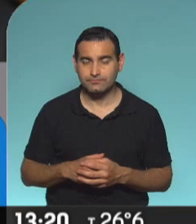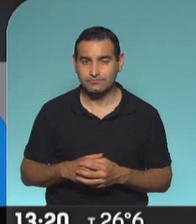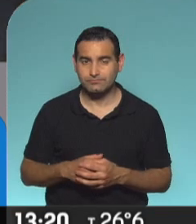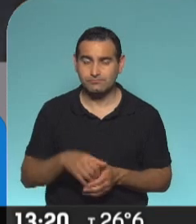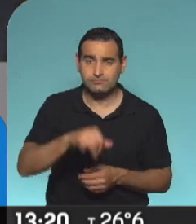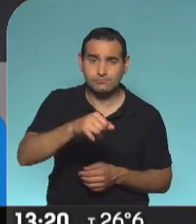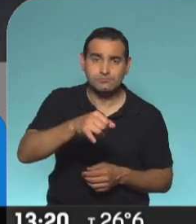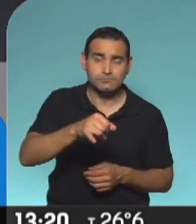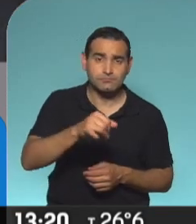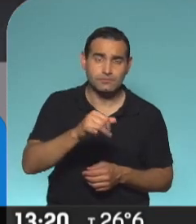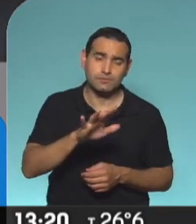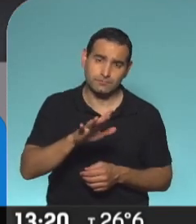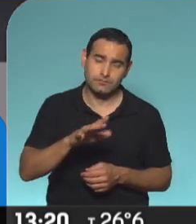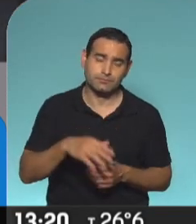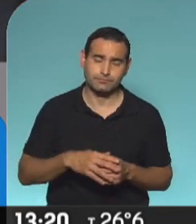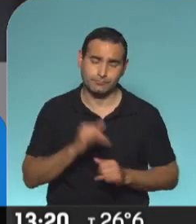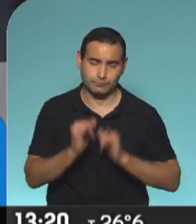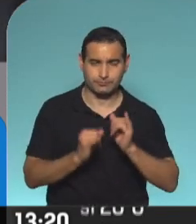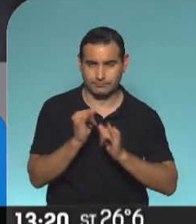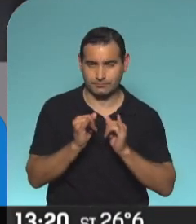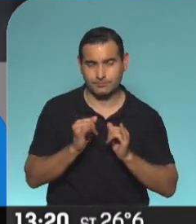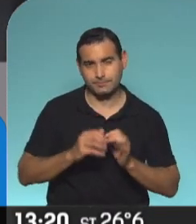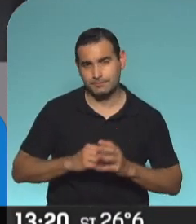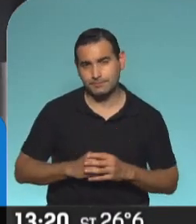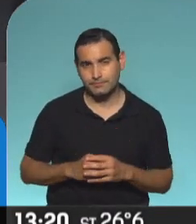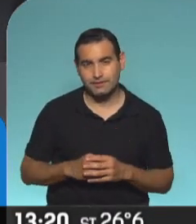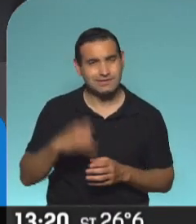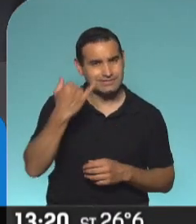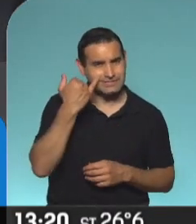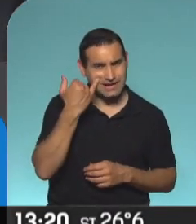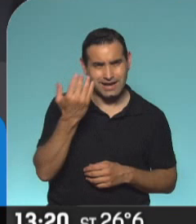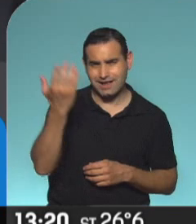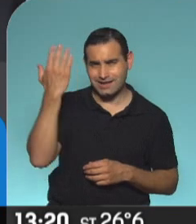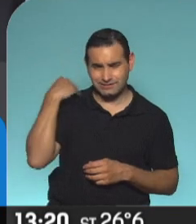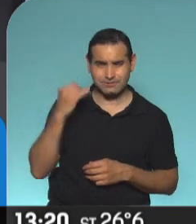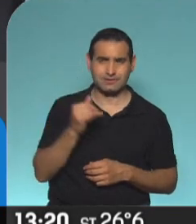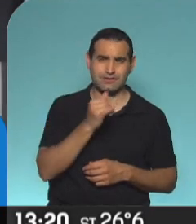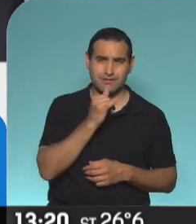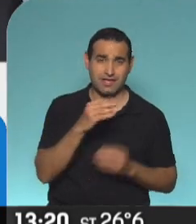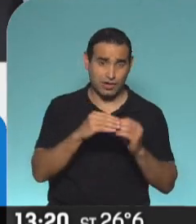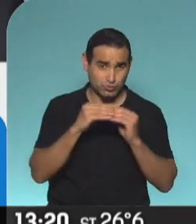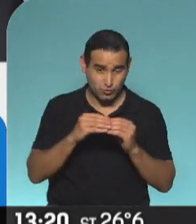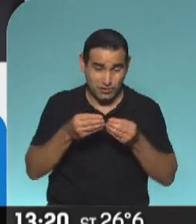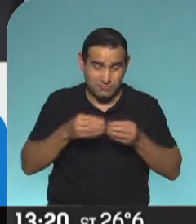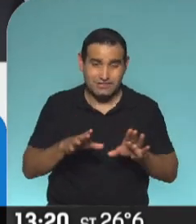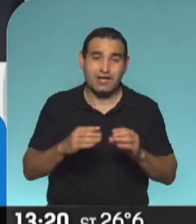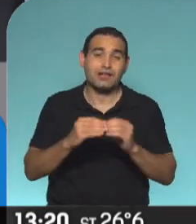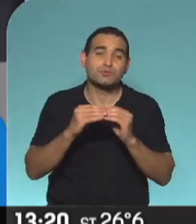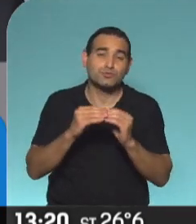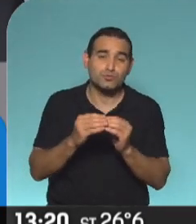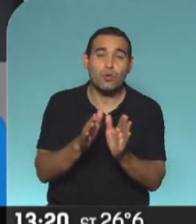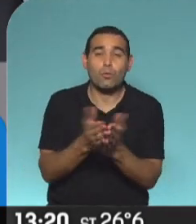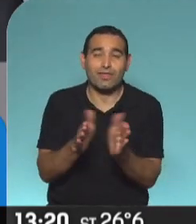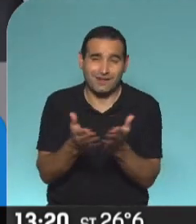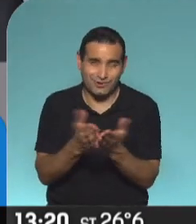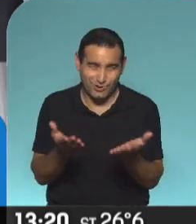Sí, a ver, empiezo por el final. Se ha denunciado desde el inicio mismo de esa causa, de la famosa denominada causa